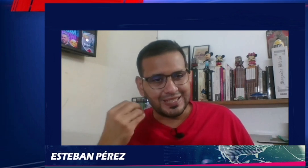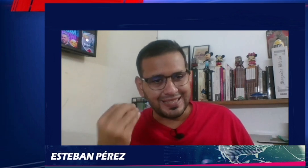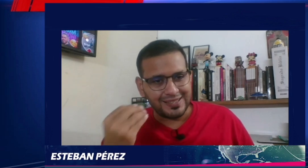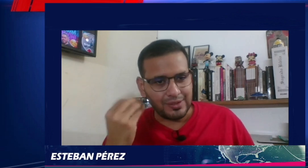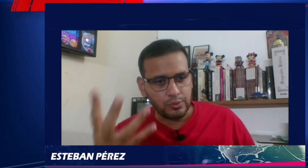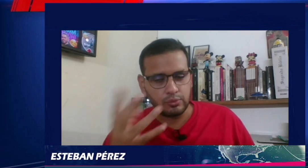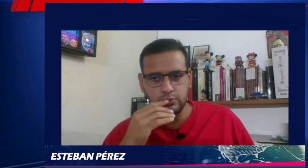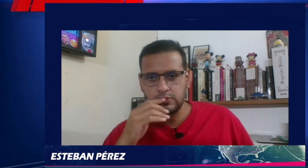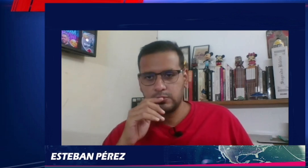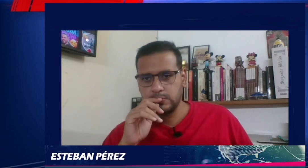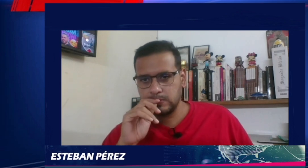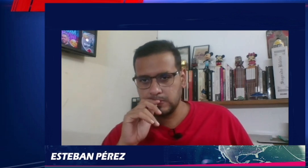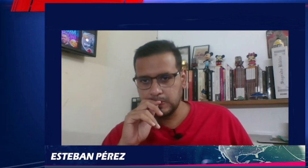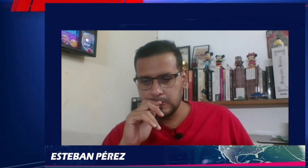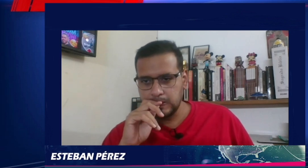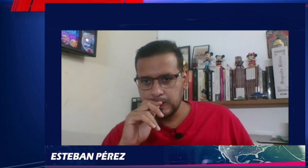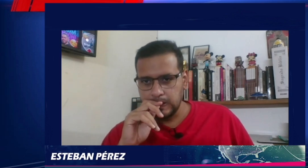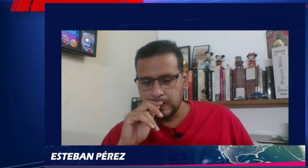de nutrición